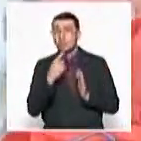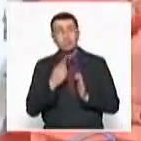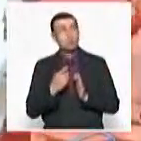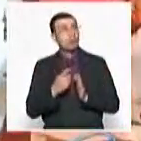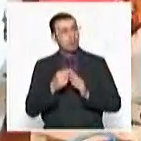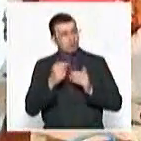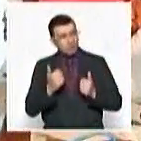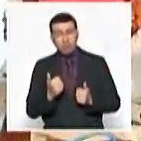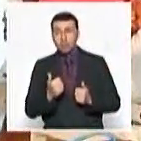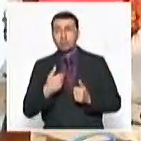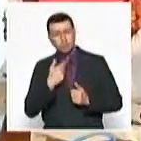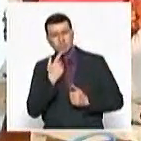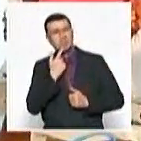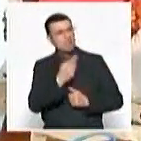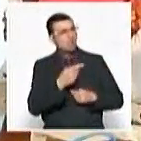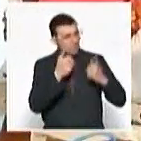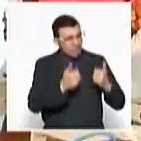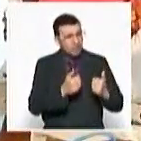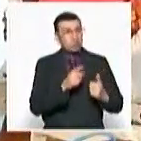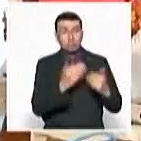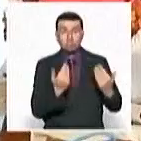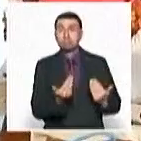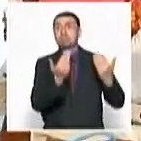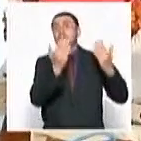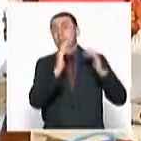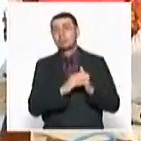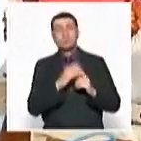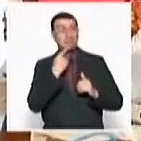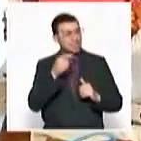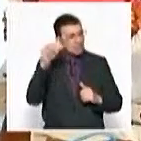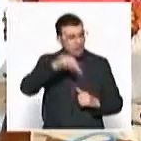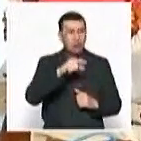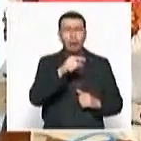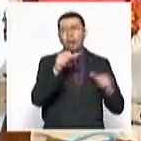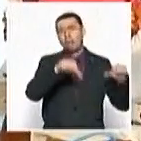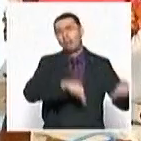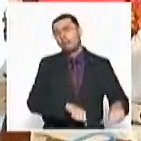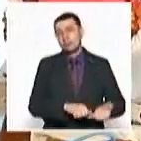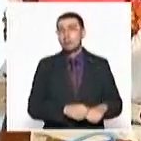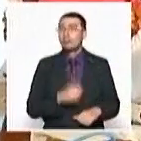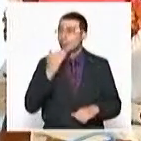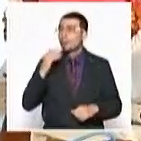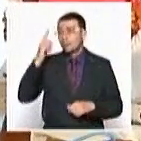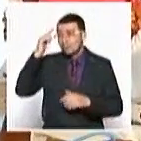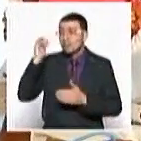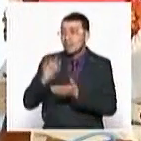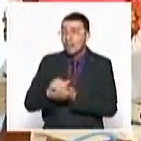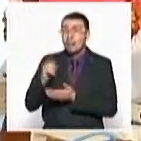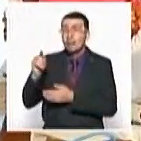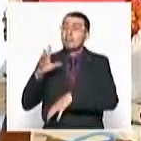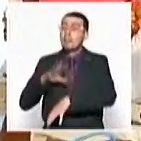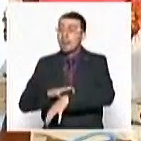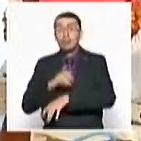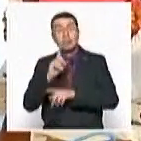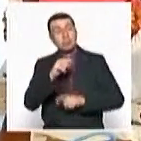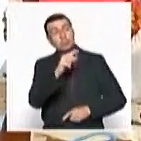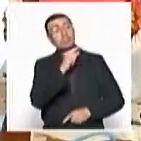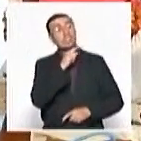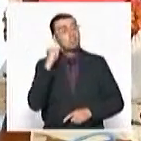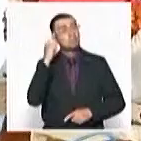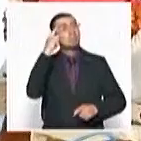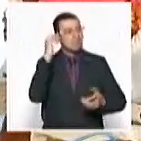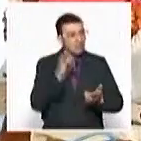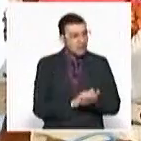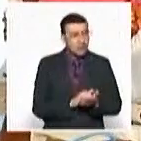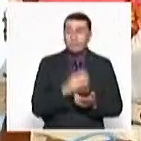enorme. Entonces, uno le cree mucho al médico y al sacerdote, ¿no es cierto? Entonces, si el médico dice